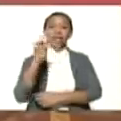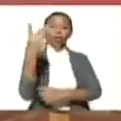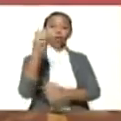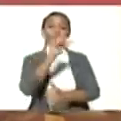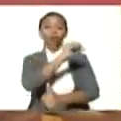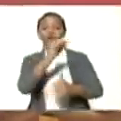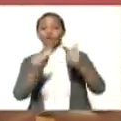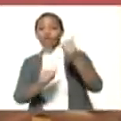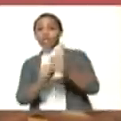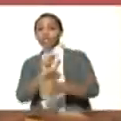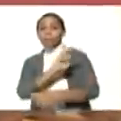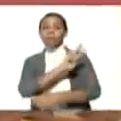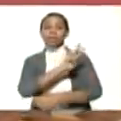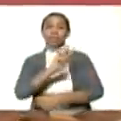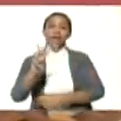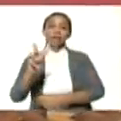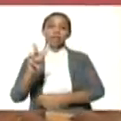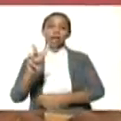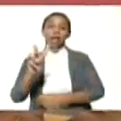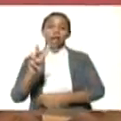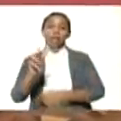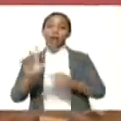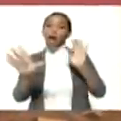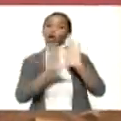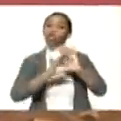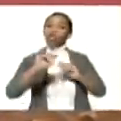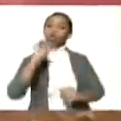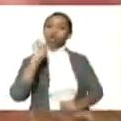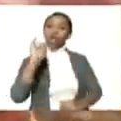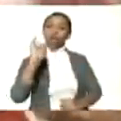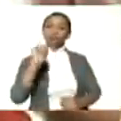vicepresidente de la constituyente.